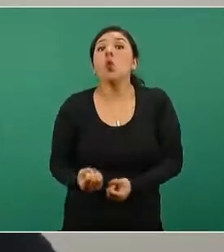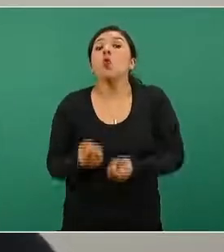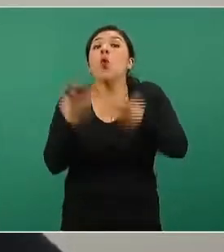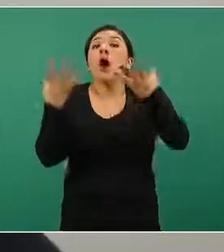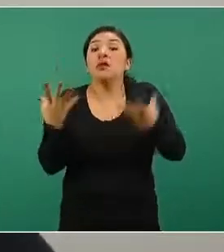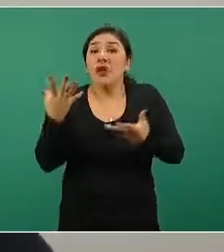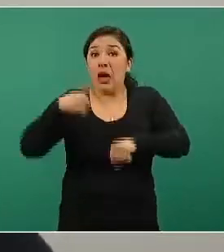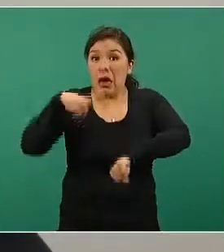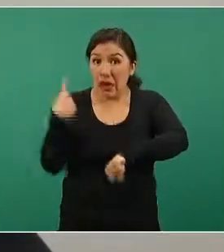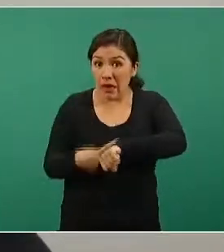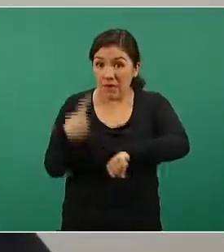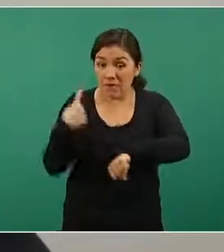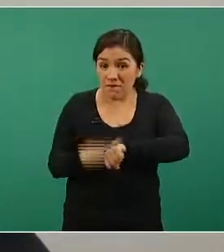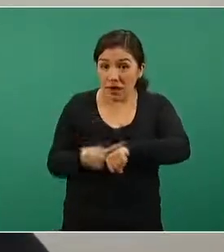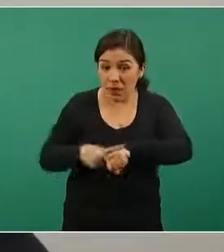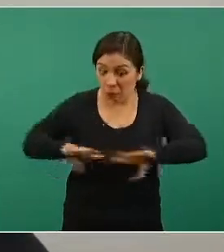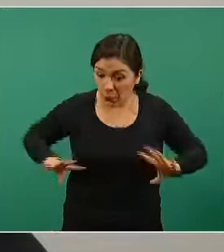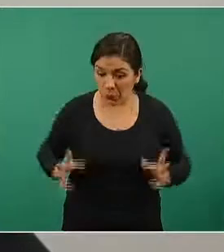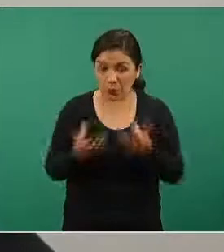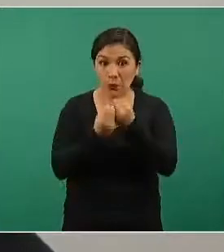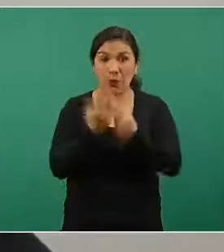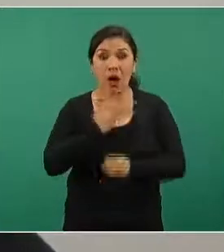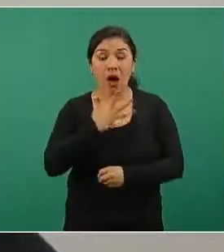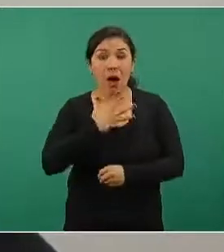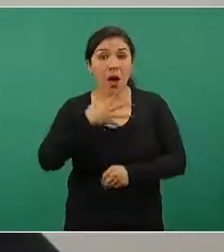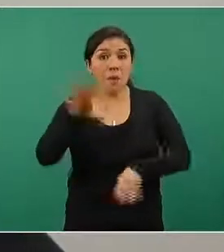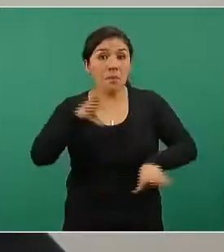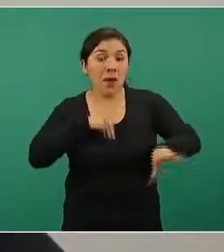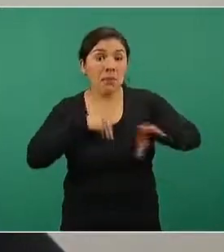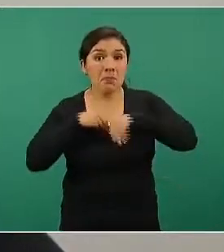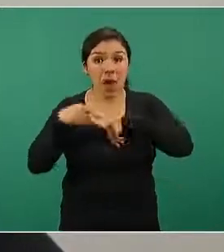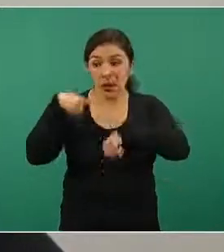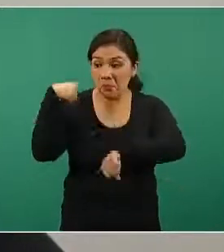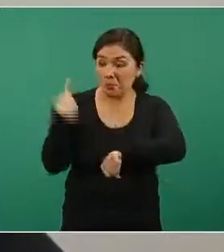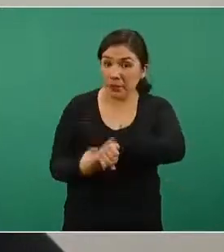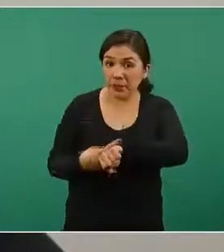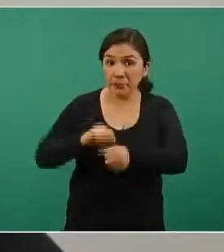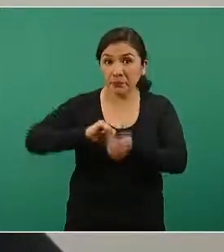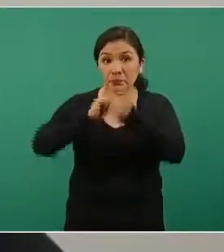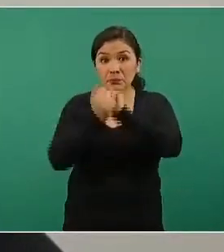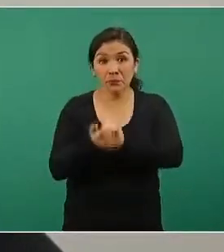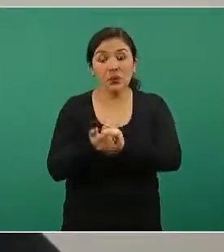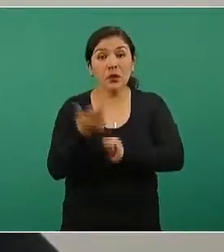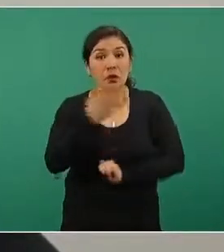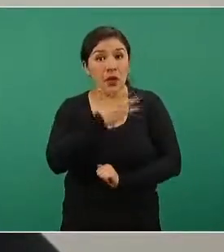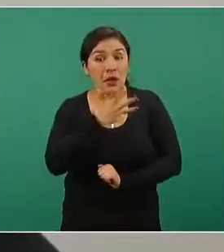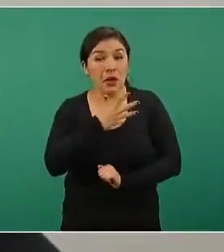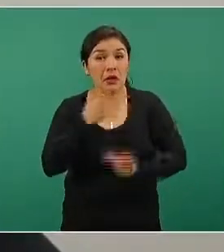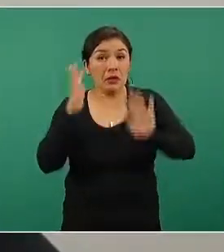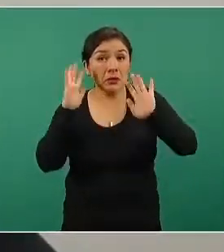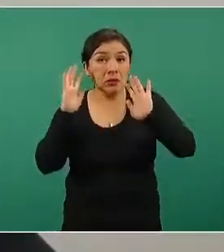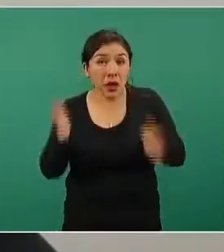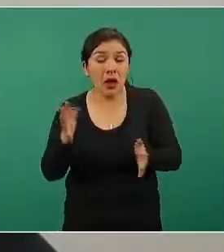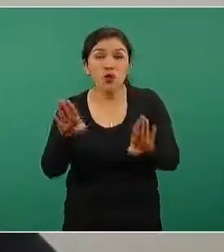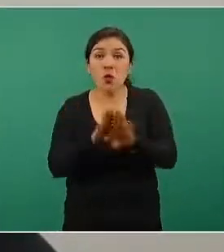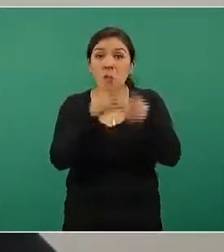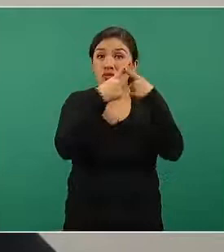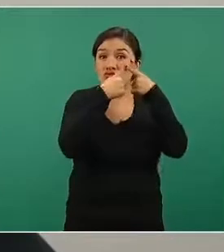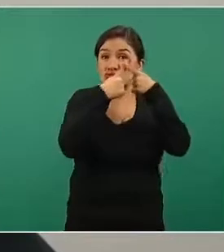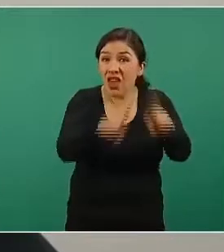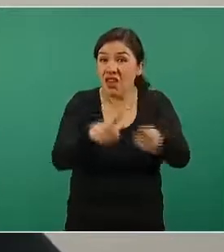es decir, personas que se contagian y enferman, realmente no ha habido una